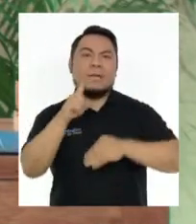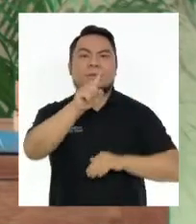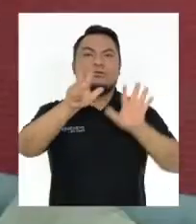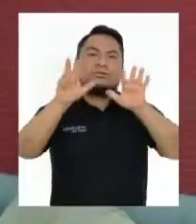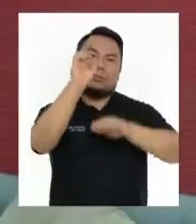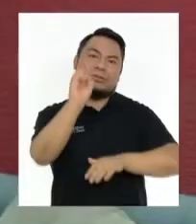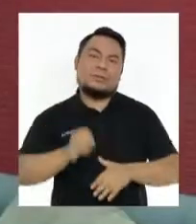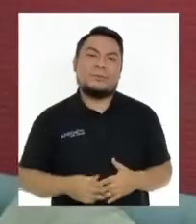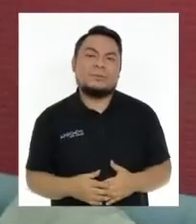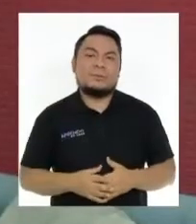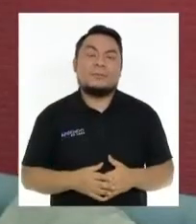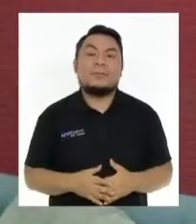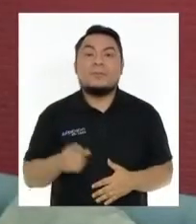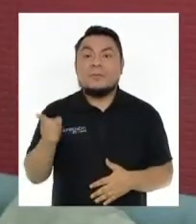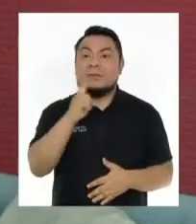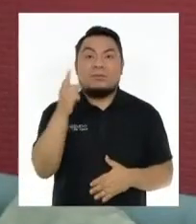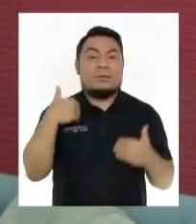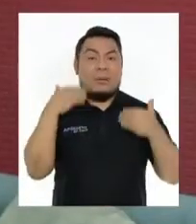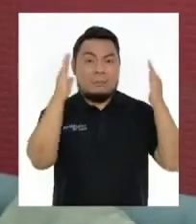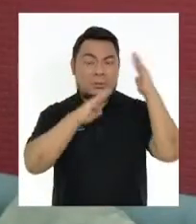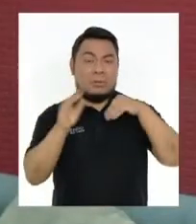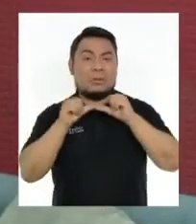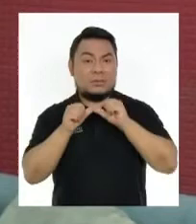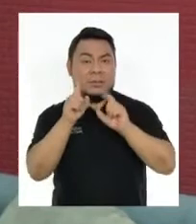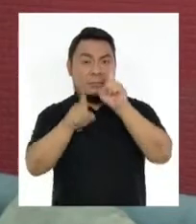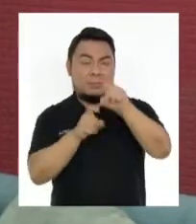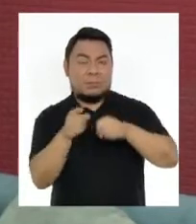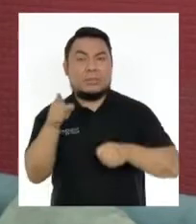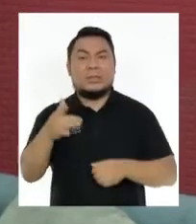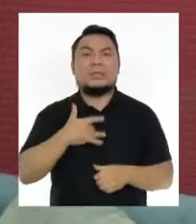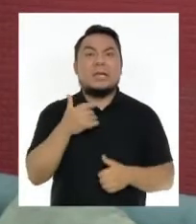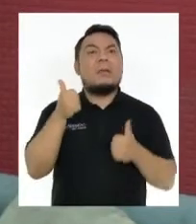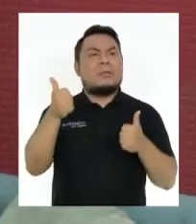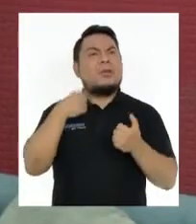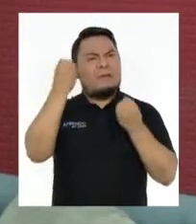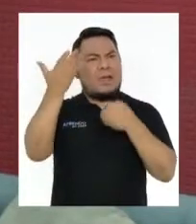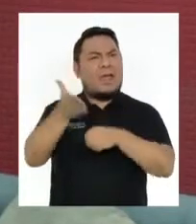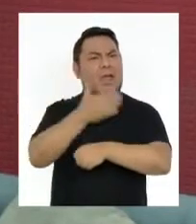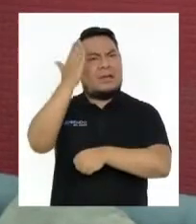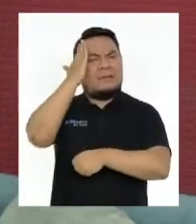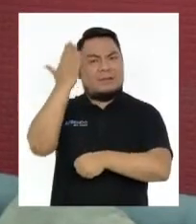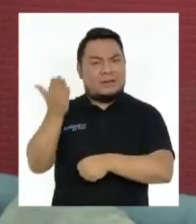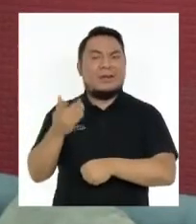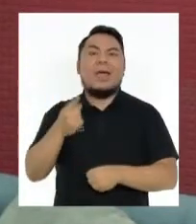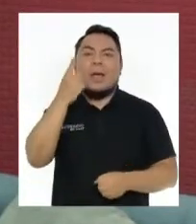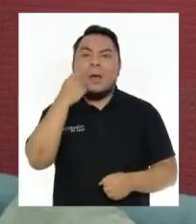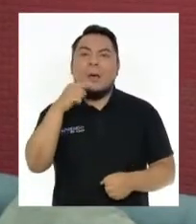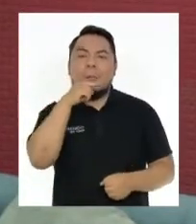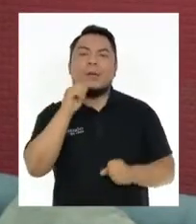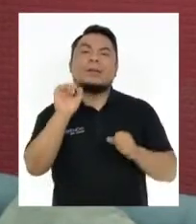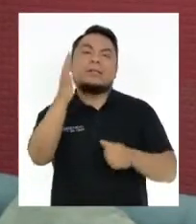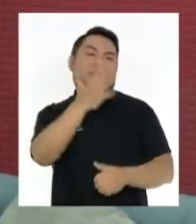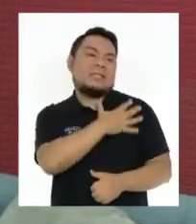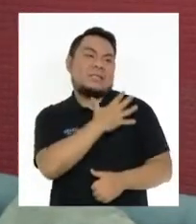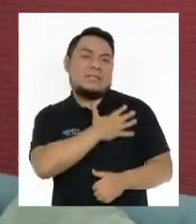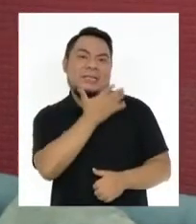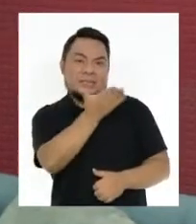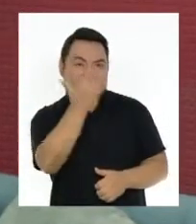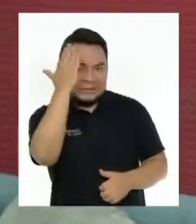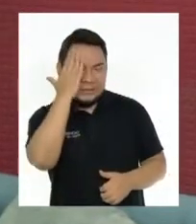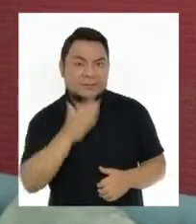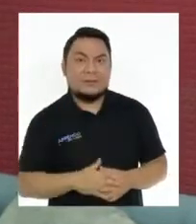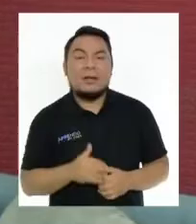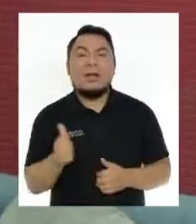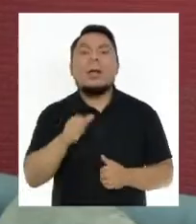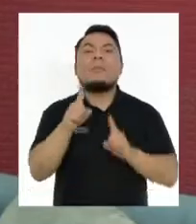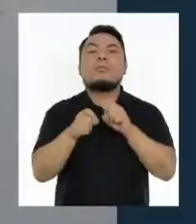18%. Los que no tienen problema en seguir preguntando hasta sentir que están bien informados son chicas y chicos de quinto de secundaria. Vamos con